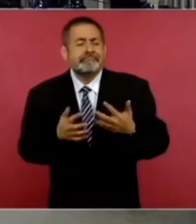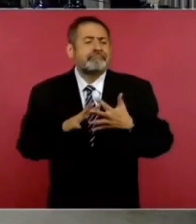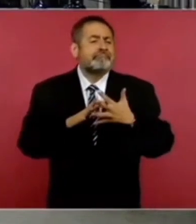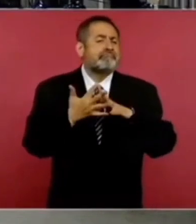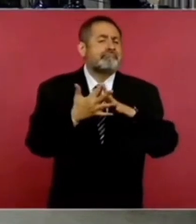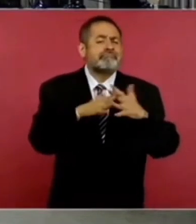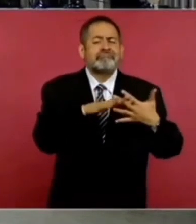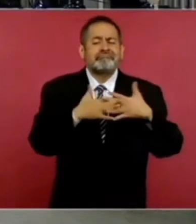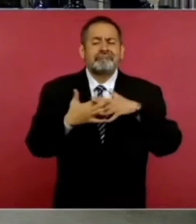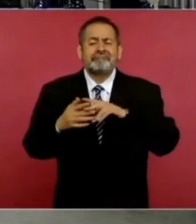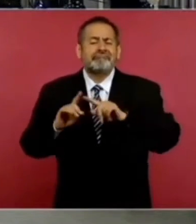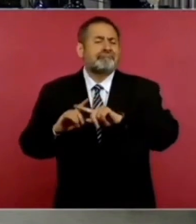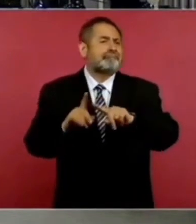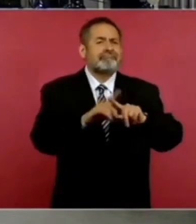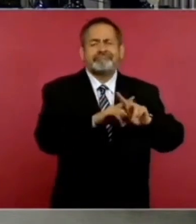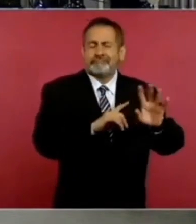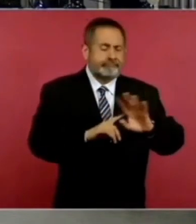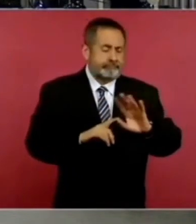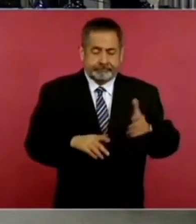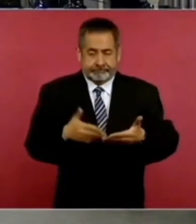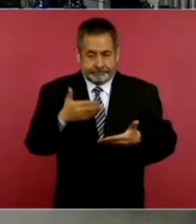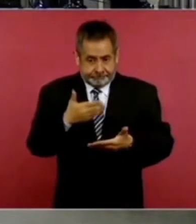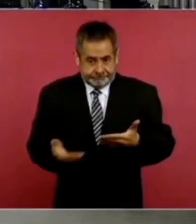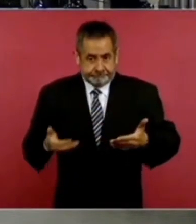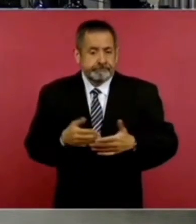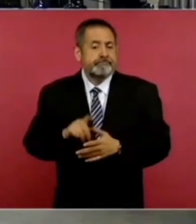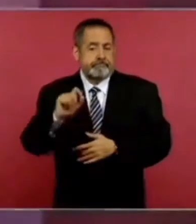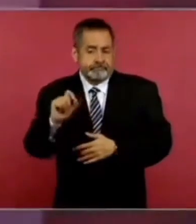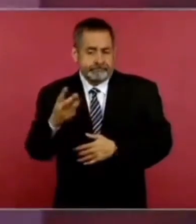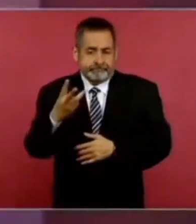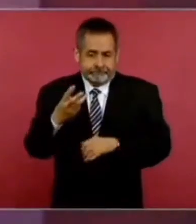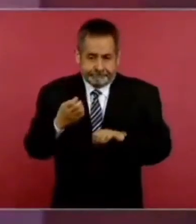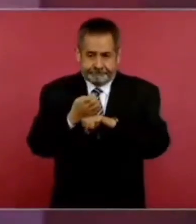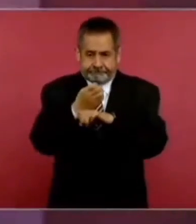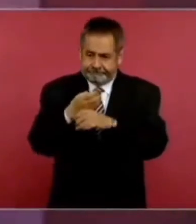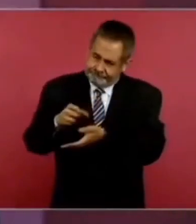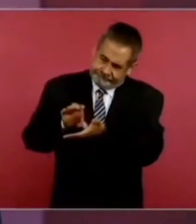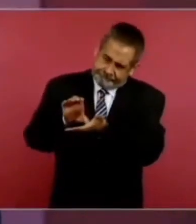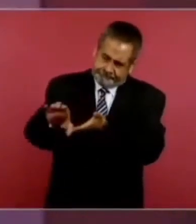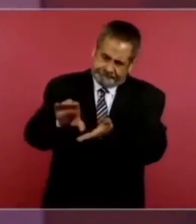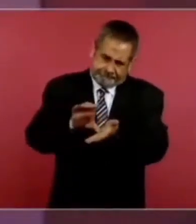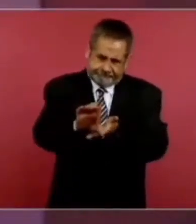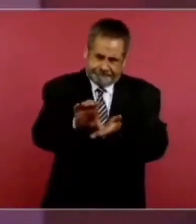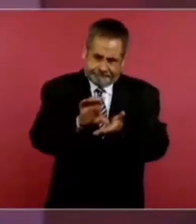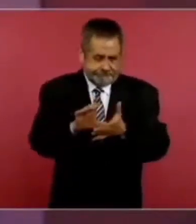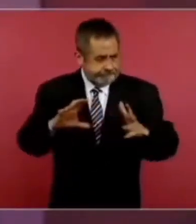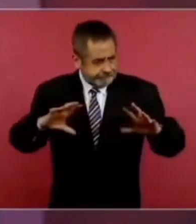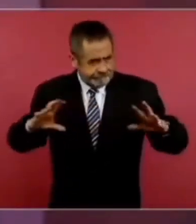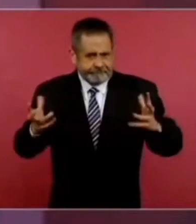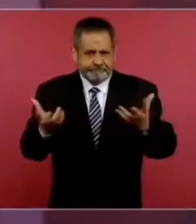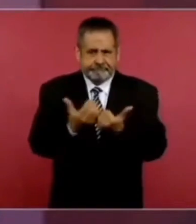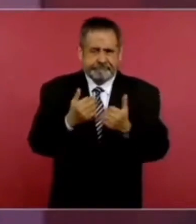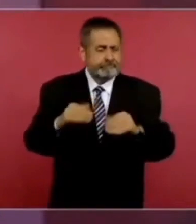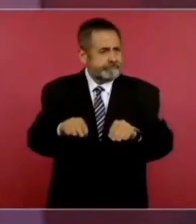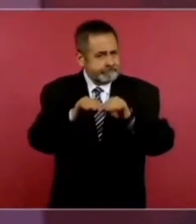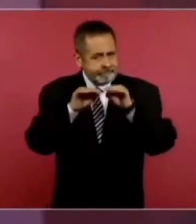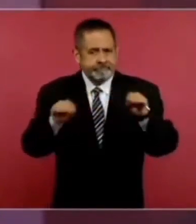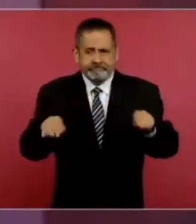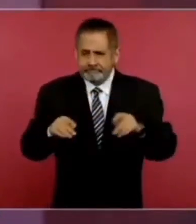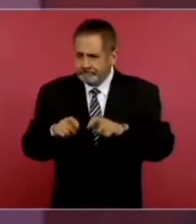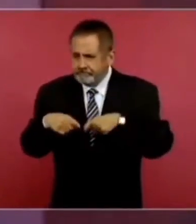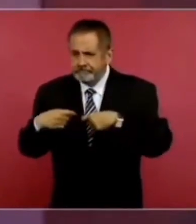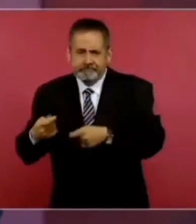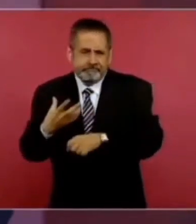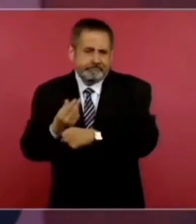estado haciendo un esfuerzo individual. Hoy los 23 estados están recibiendo recursos y estas acciones. Además